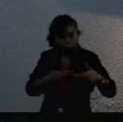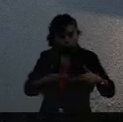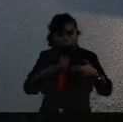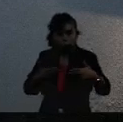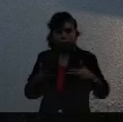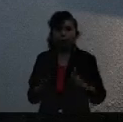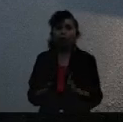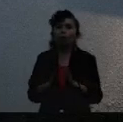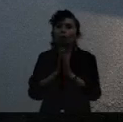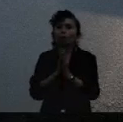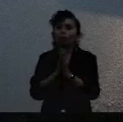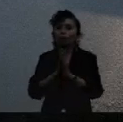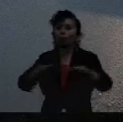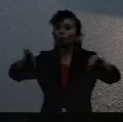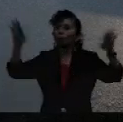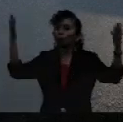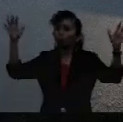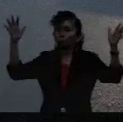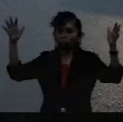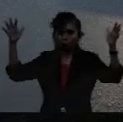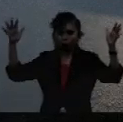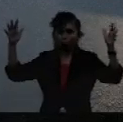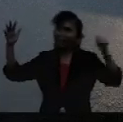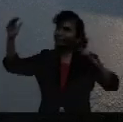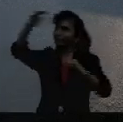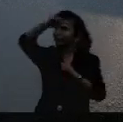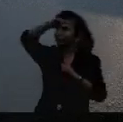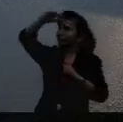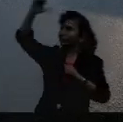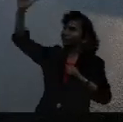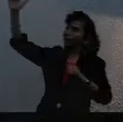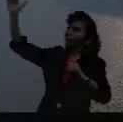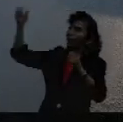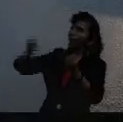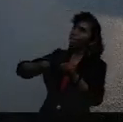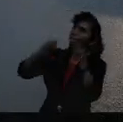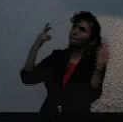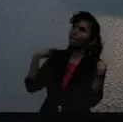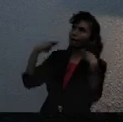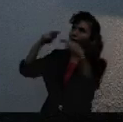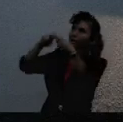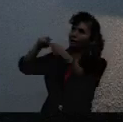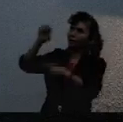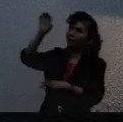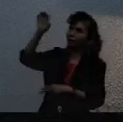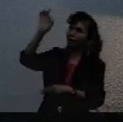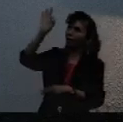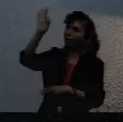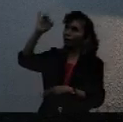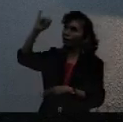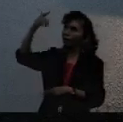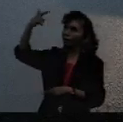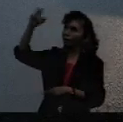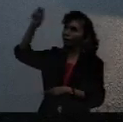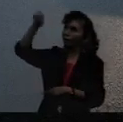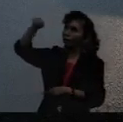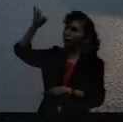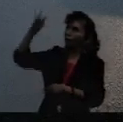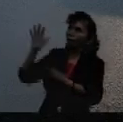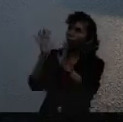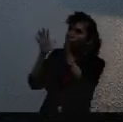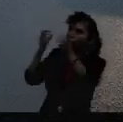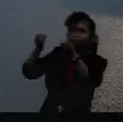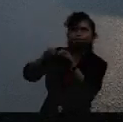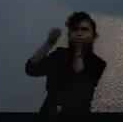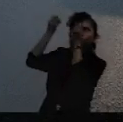pido por favor un aplauso y que se escuche hasta el cielo donde se encuentre maestra maestra efigenia este aplauso es para